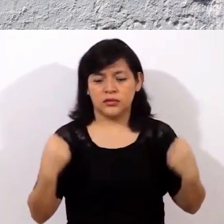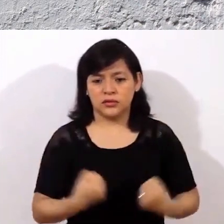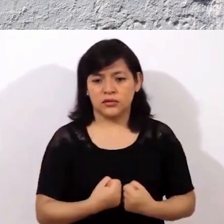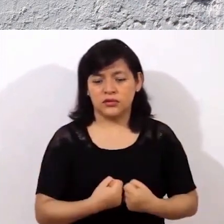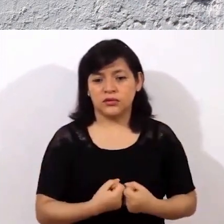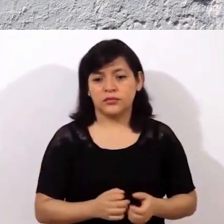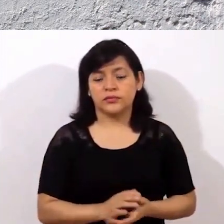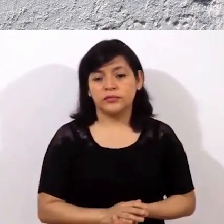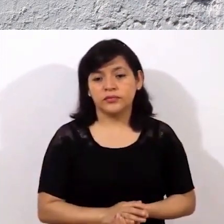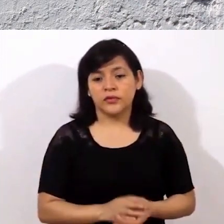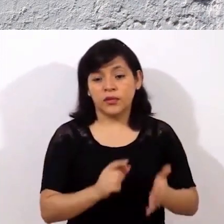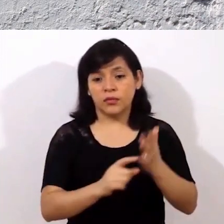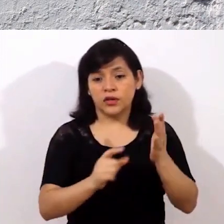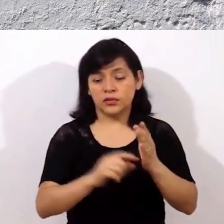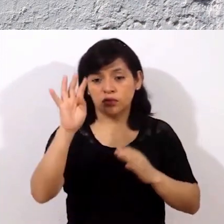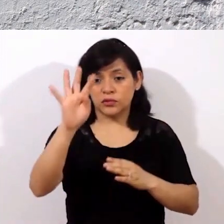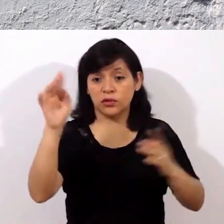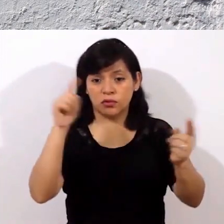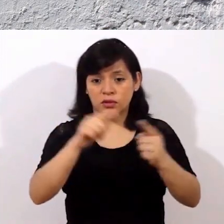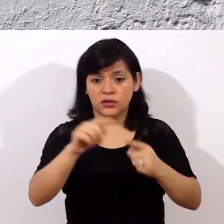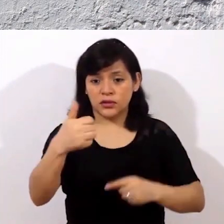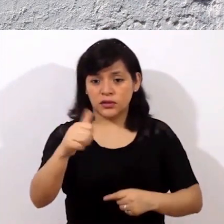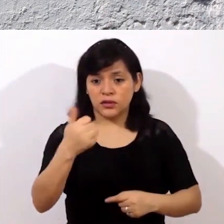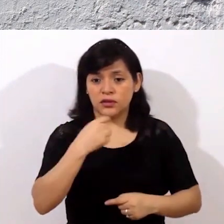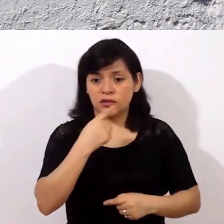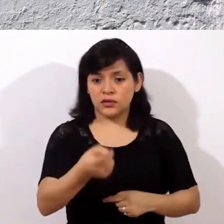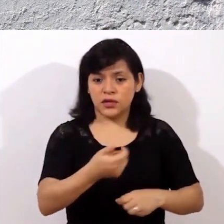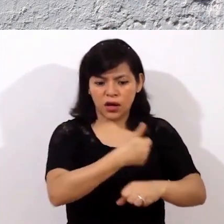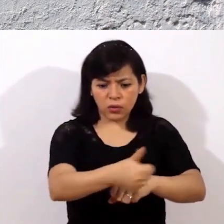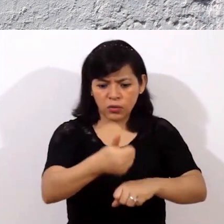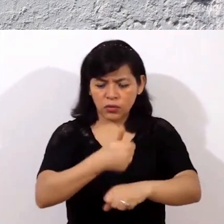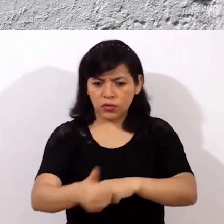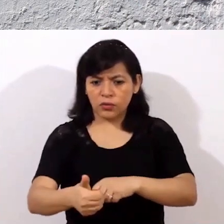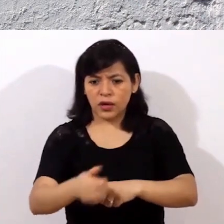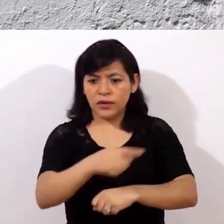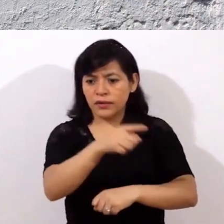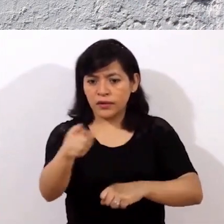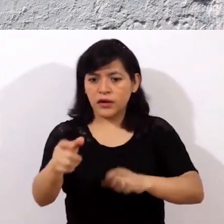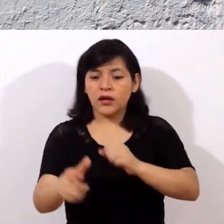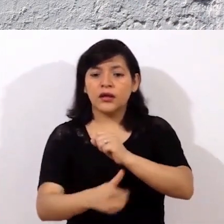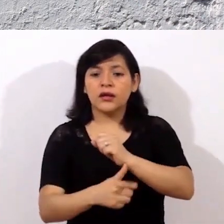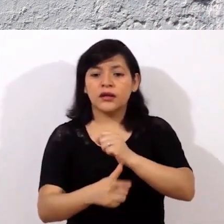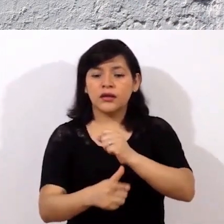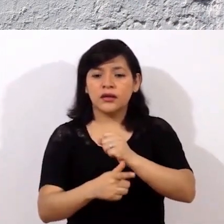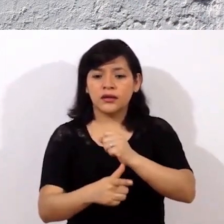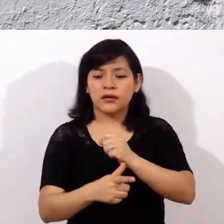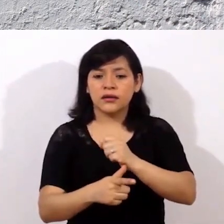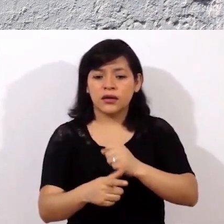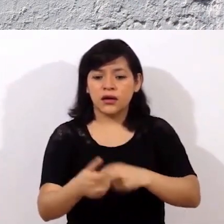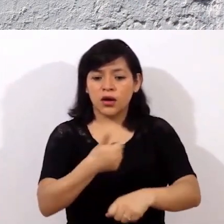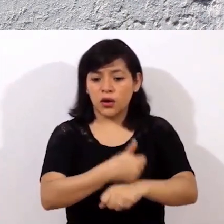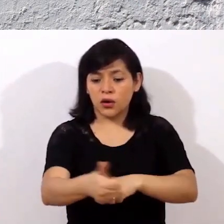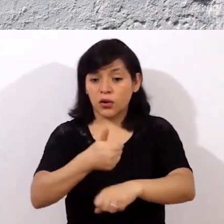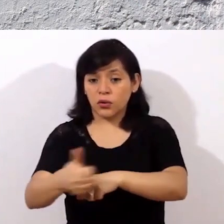Los versículos 4 al 10 nos van a indicar básicamente la culpabilidad que hay en los líderes. Y el liderazgo en la nación